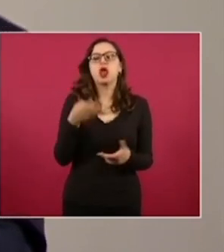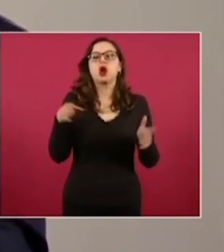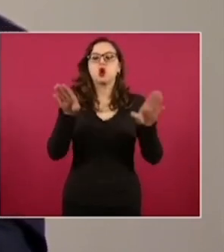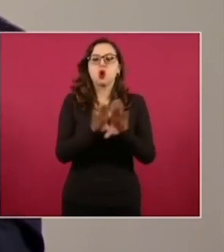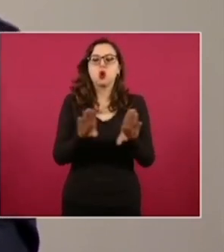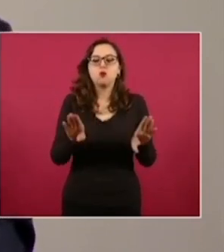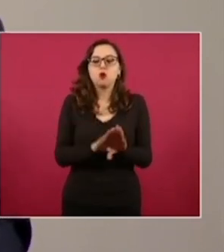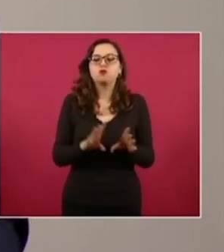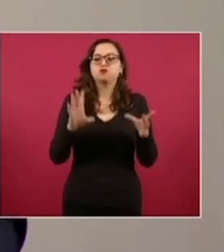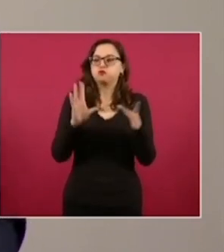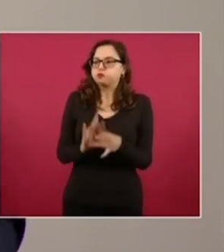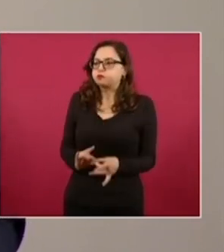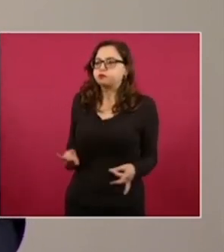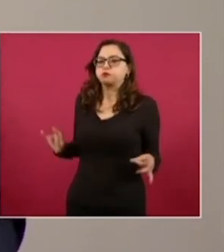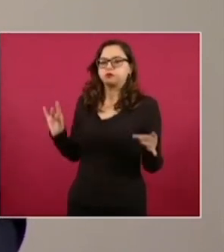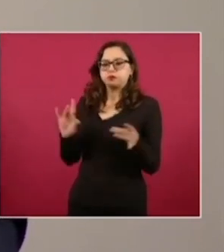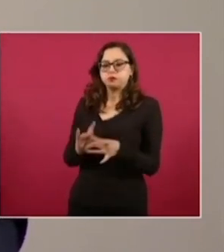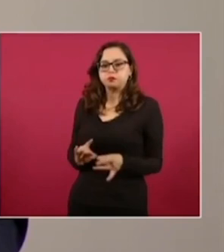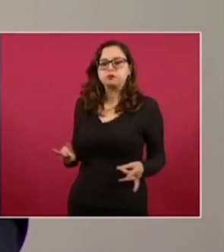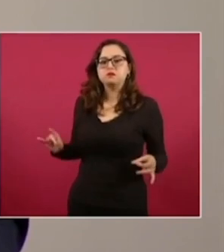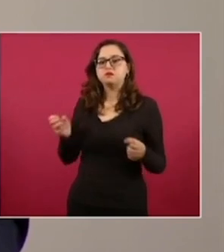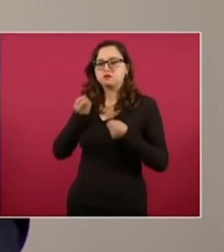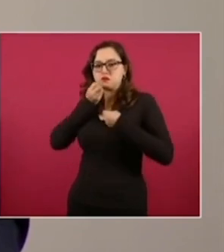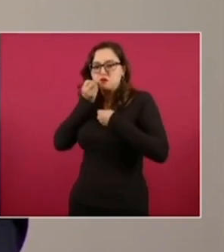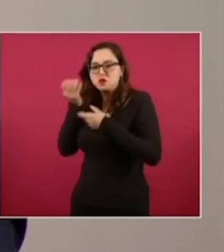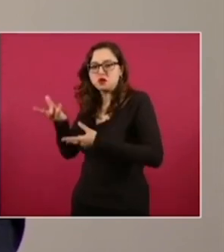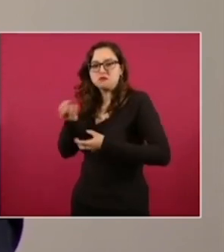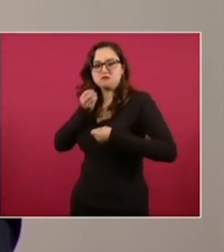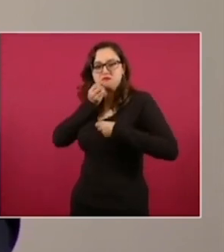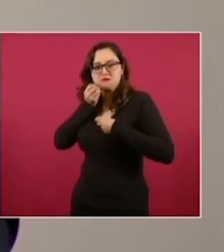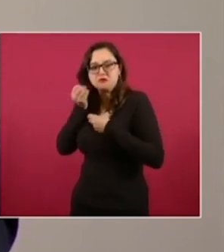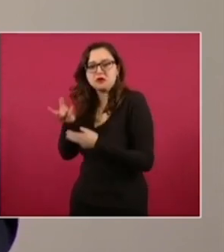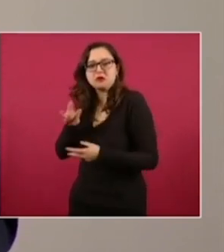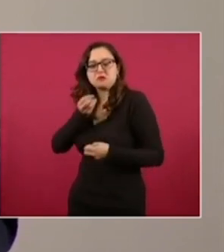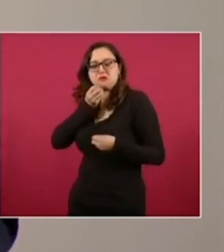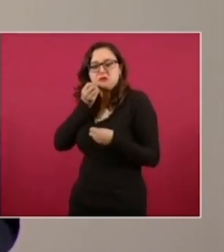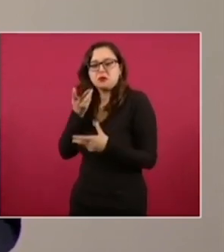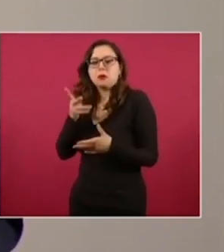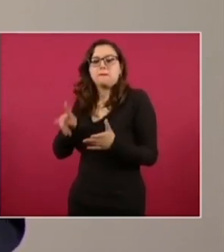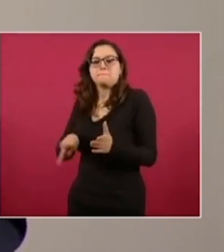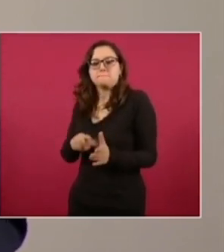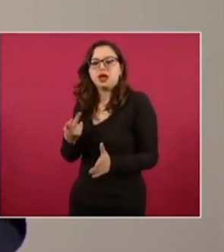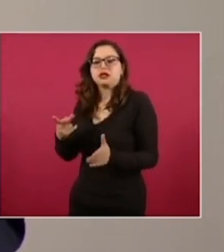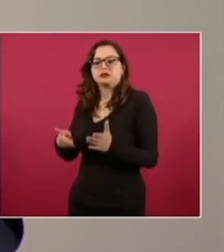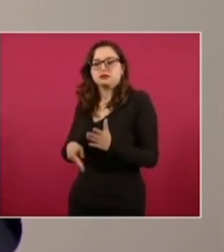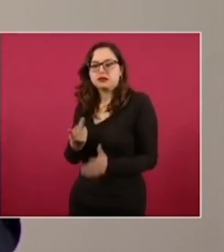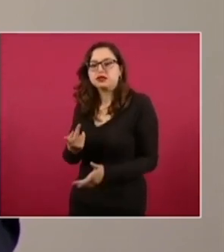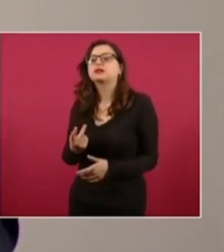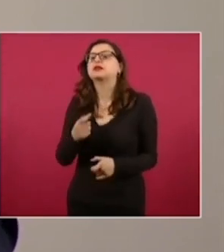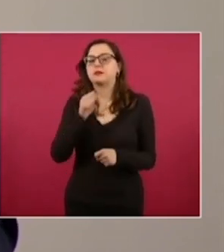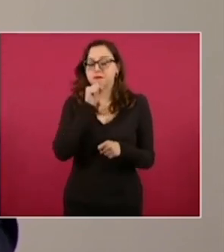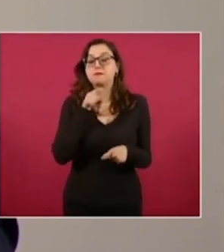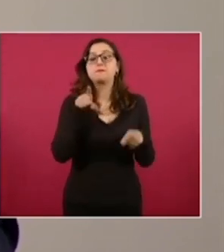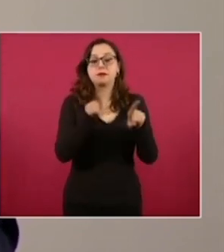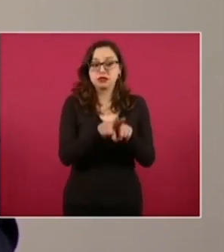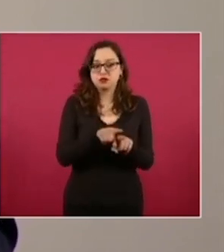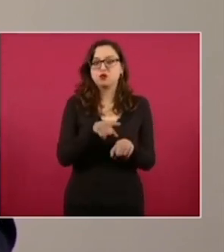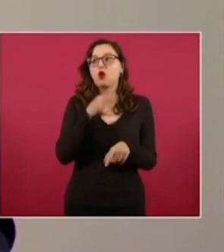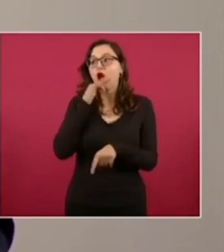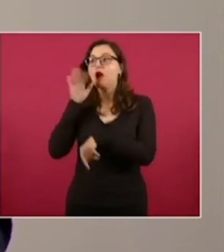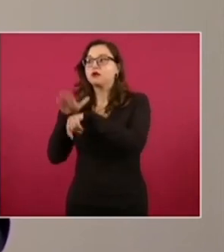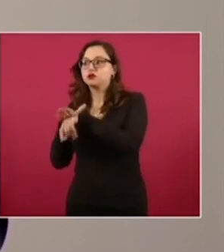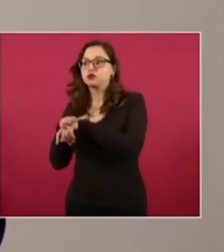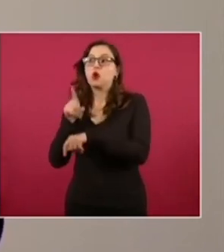estudiantes, e incluso estaba informando de los actos preparatorios de la marcha del 2 de